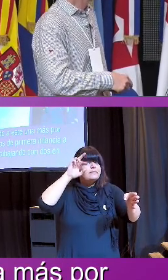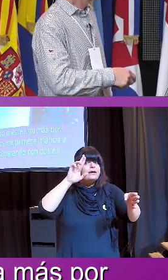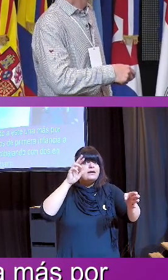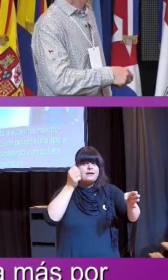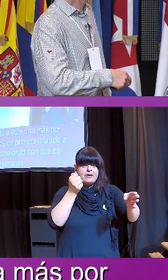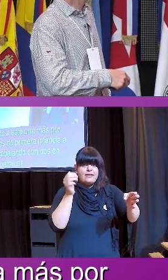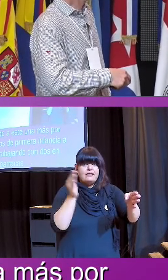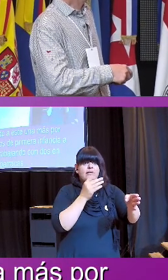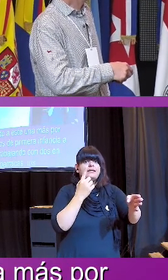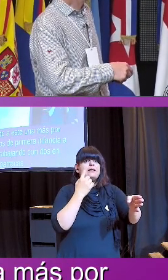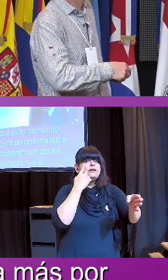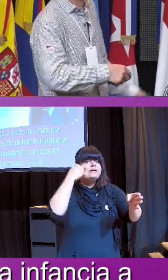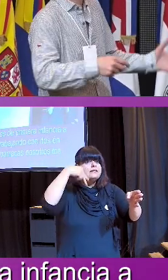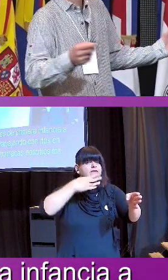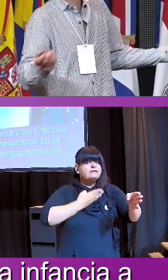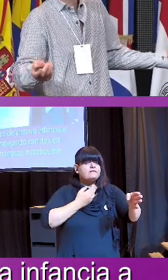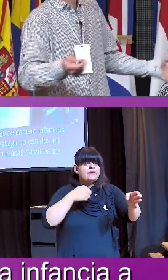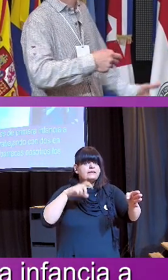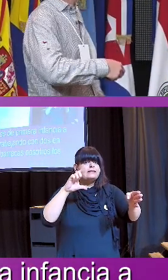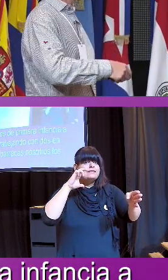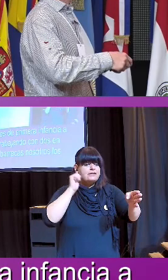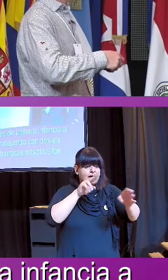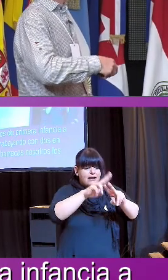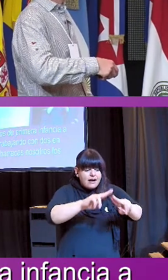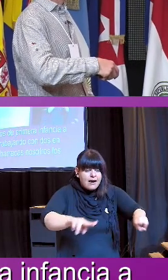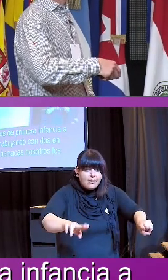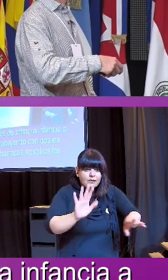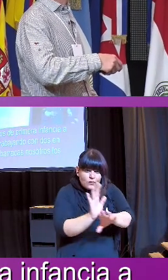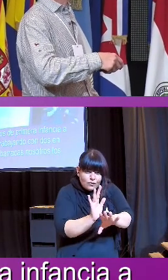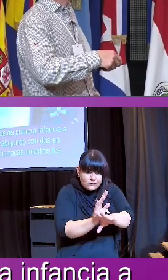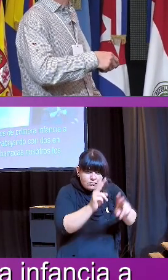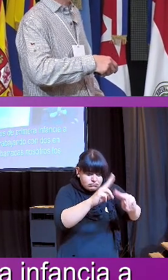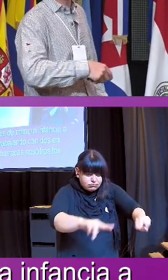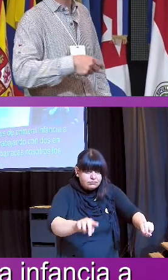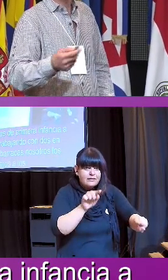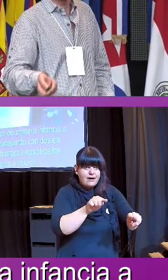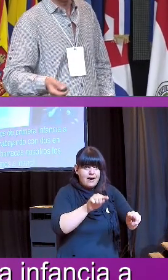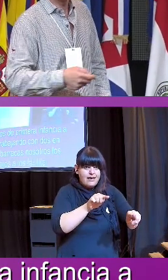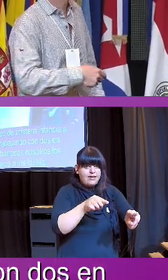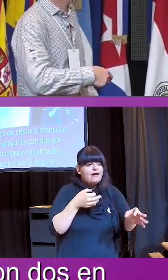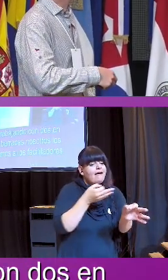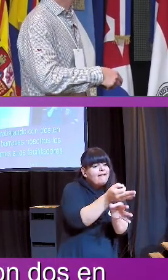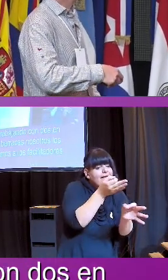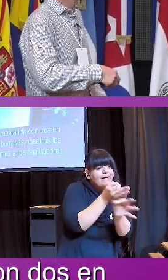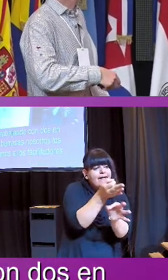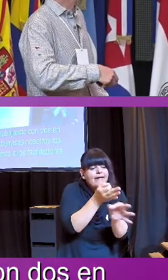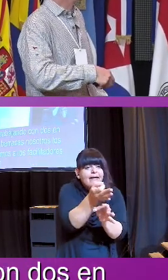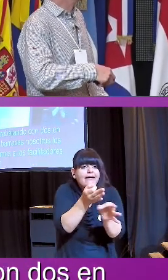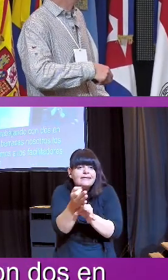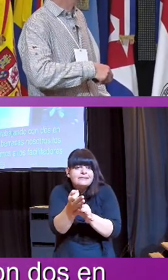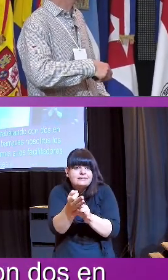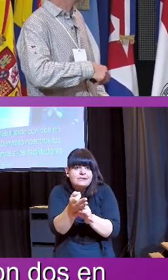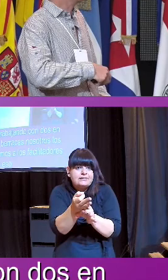Barracas. Nosotros, los entrenadores, maestros, bueno, formamos a los facilitadores, que son los que trabajan en los CPI, y